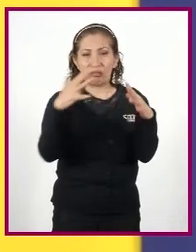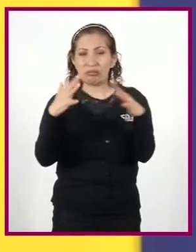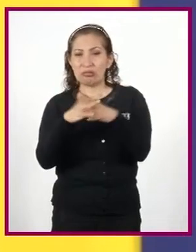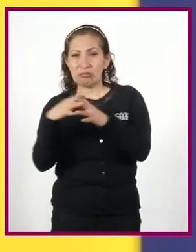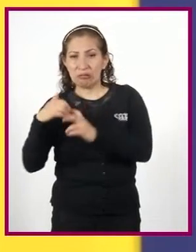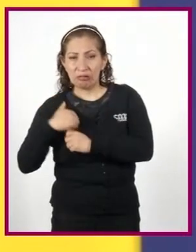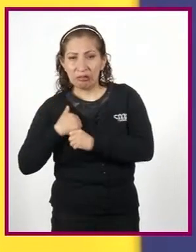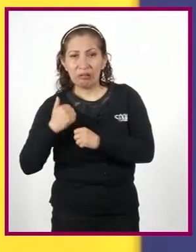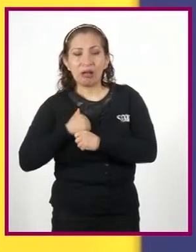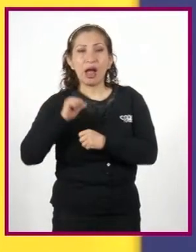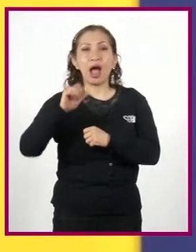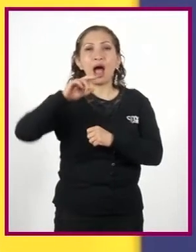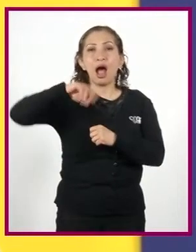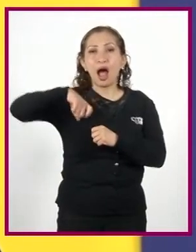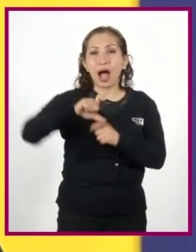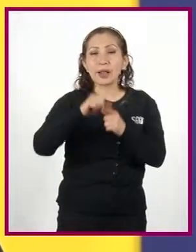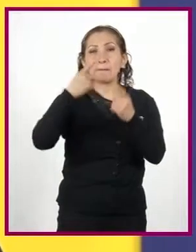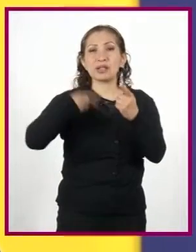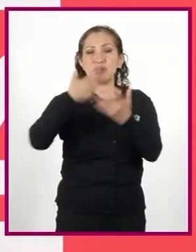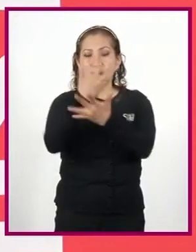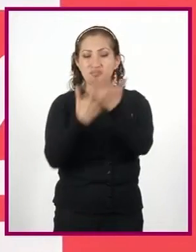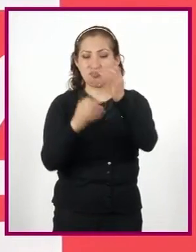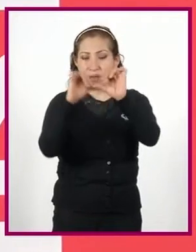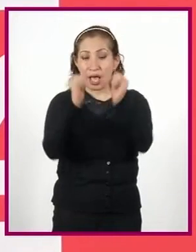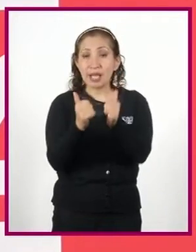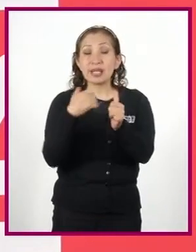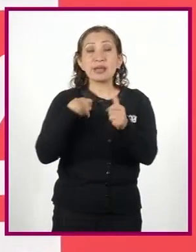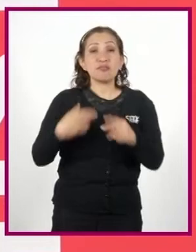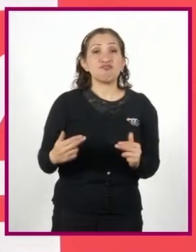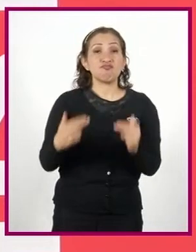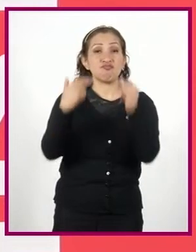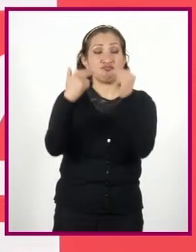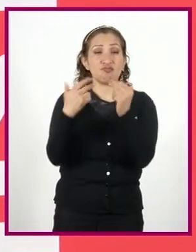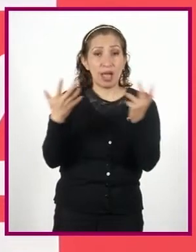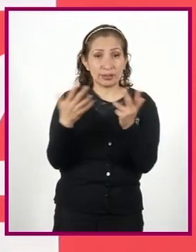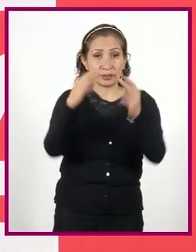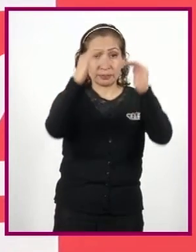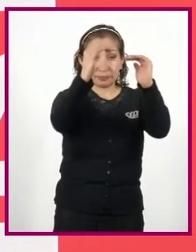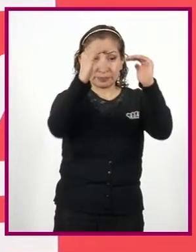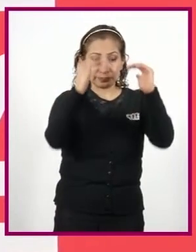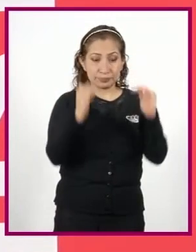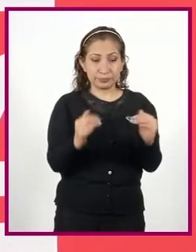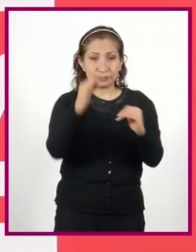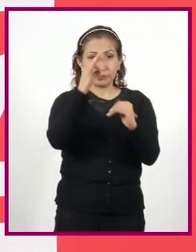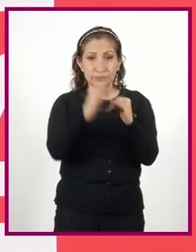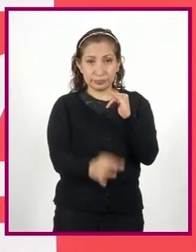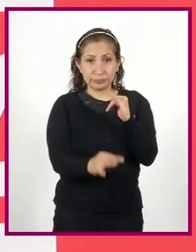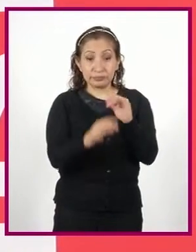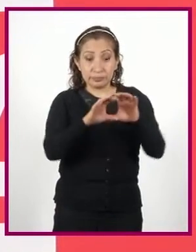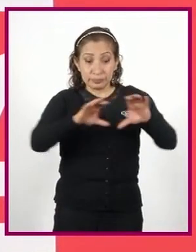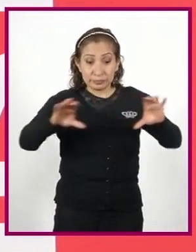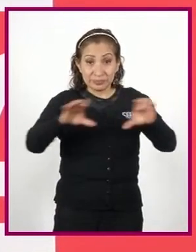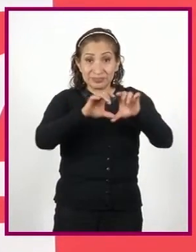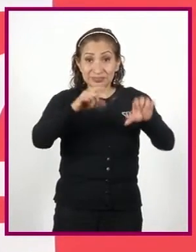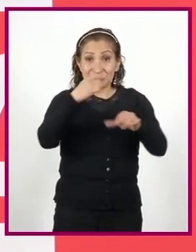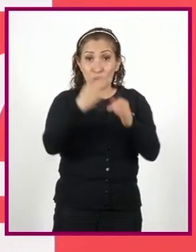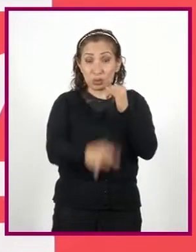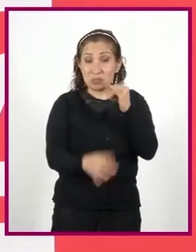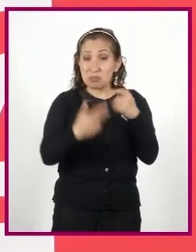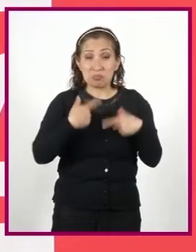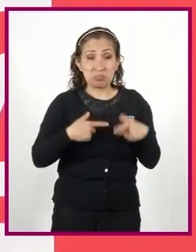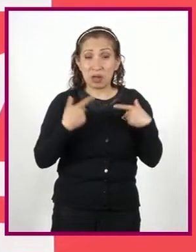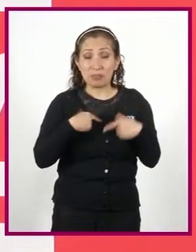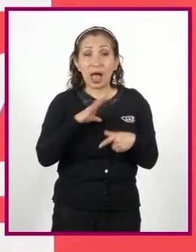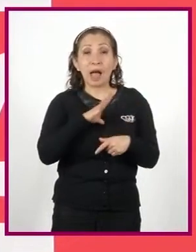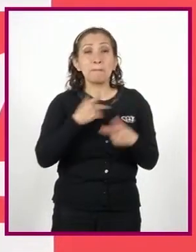guerreros, arquitectos, artistas y comerciantes. Finalmente, en la base de la sociedad se